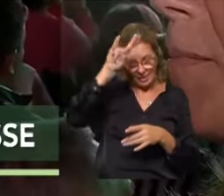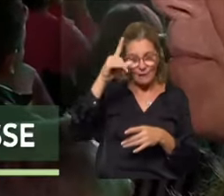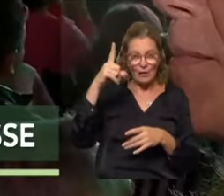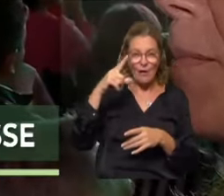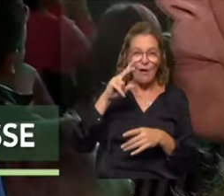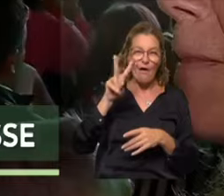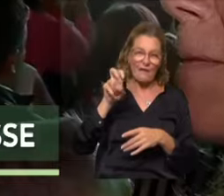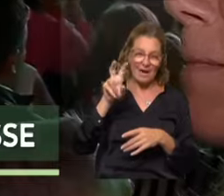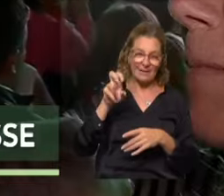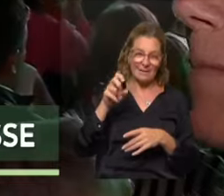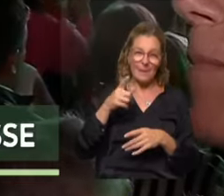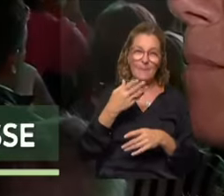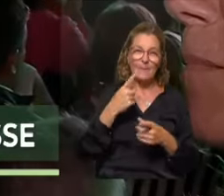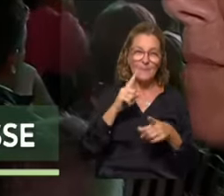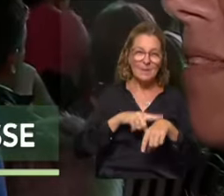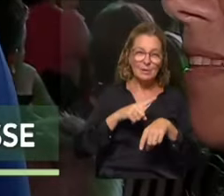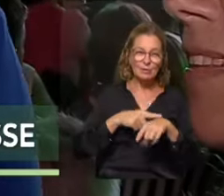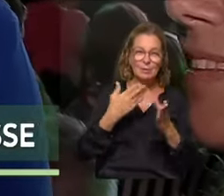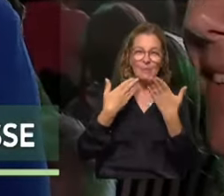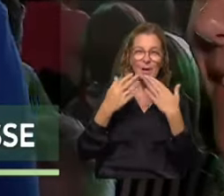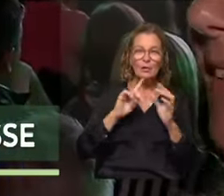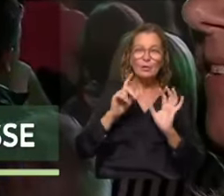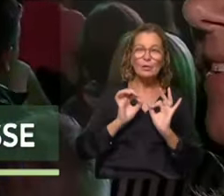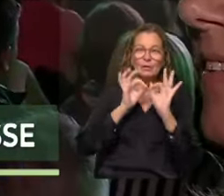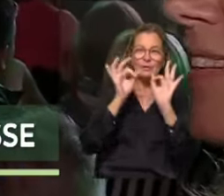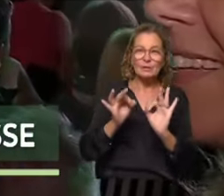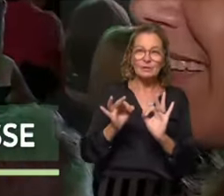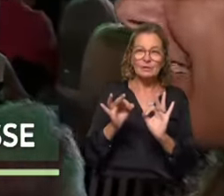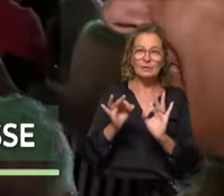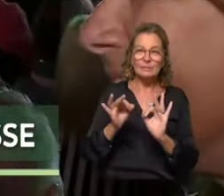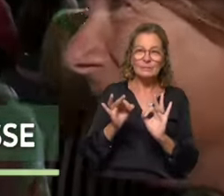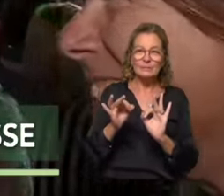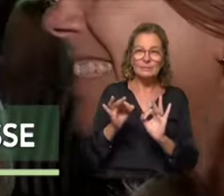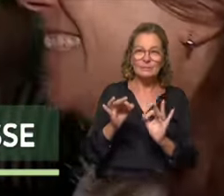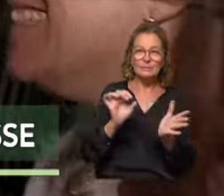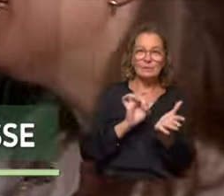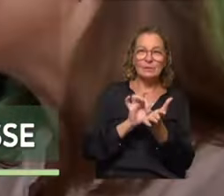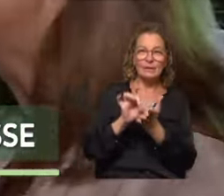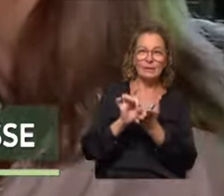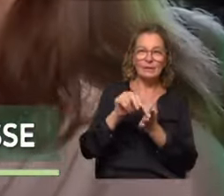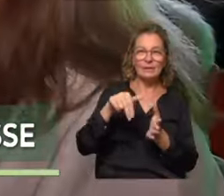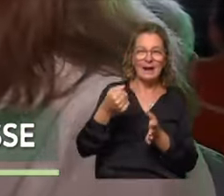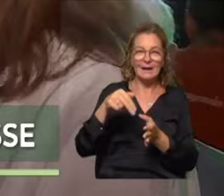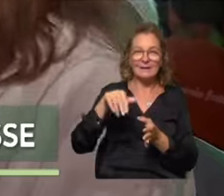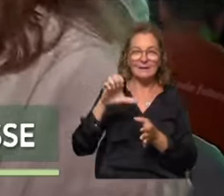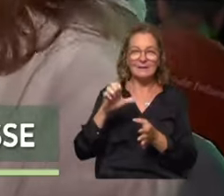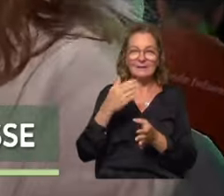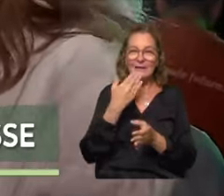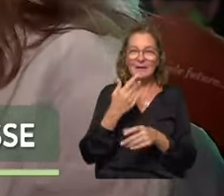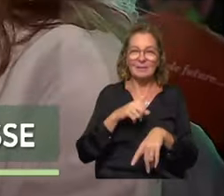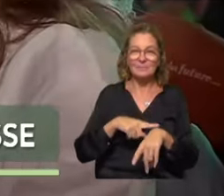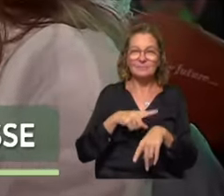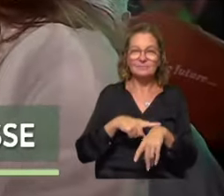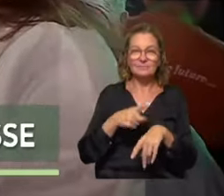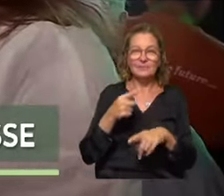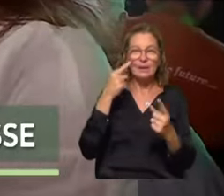en minutos nada más, pero no ha llegado aún la precandidata Carolina Cose, y estamos aquí con la senadora Silvia Nane. Muchas gracias, senadora, por estos minutos. ¿Cuál